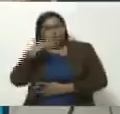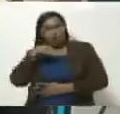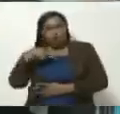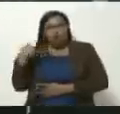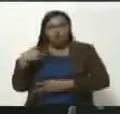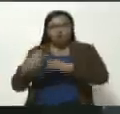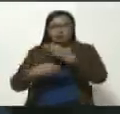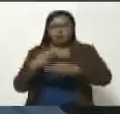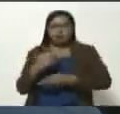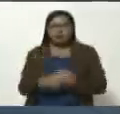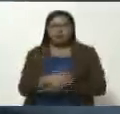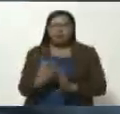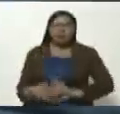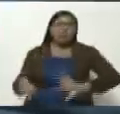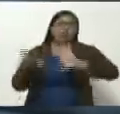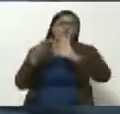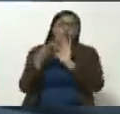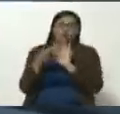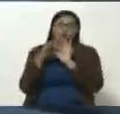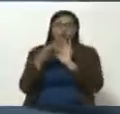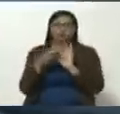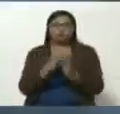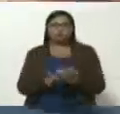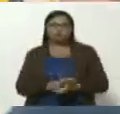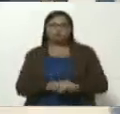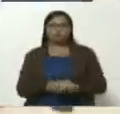nosotros, la unión.